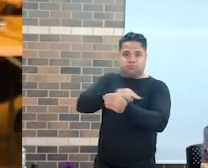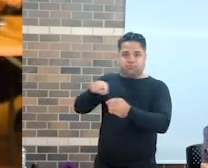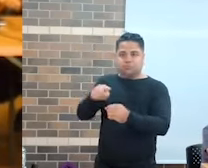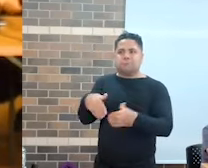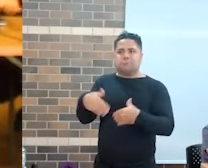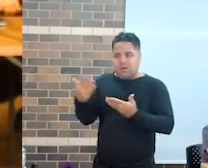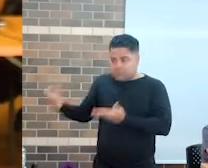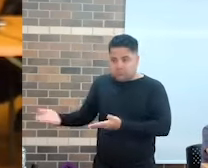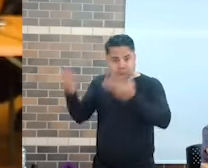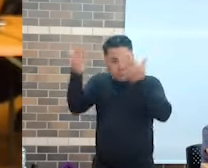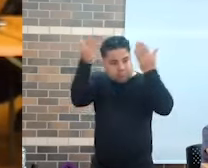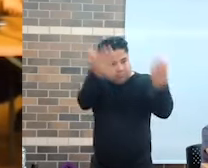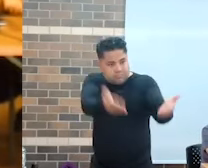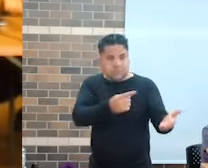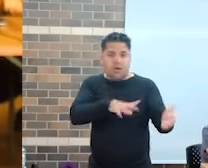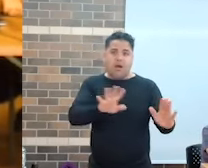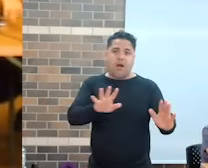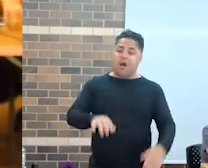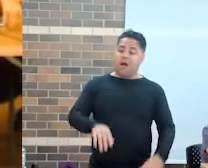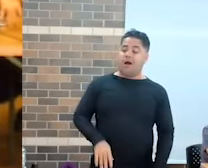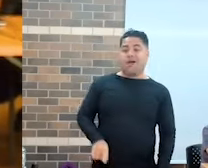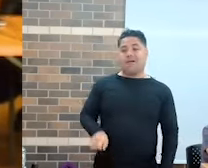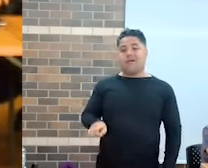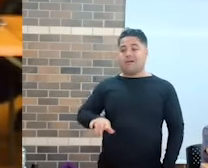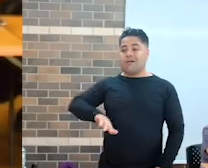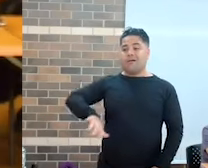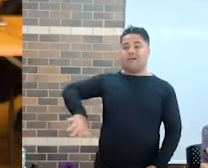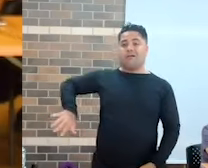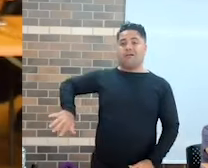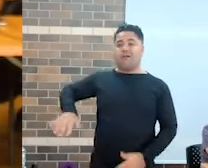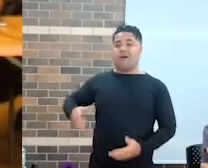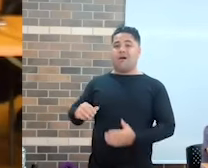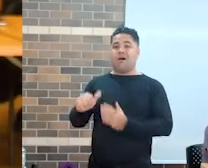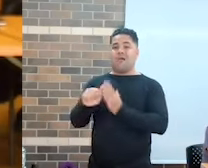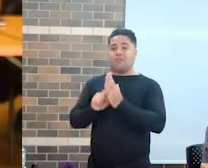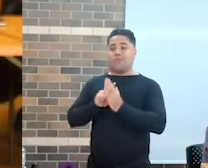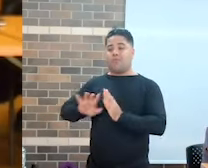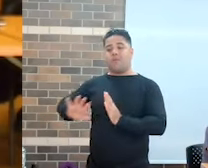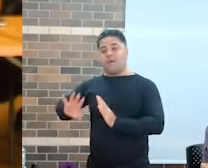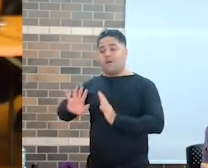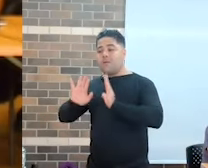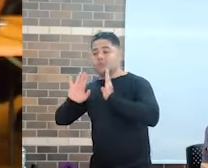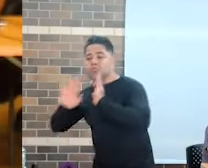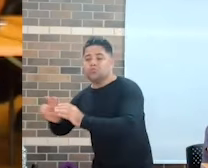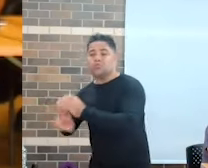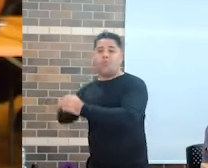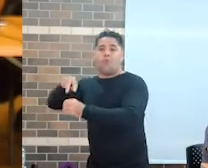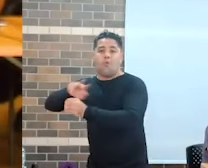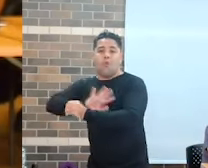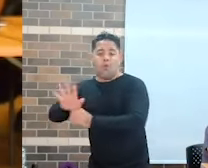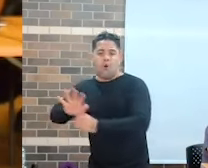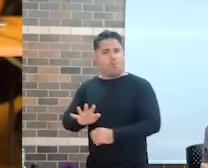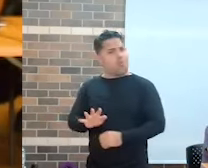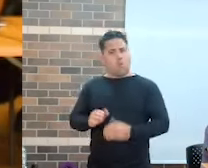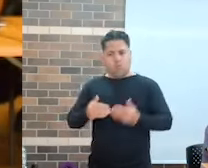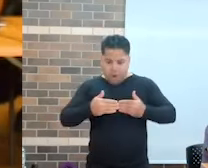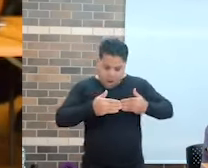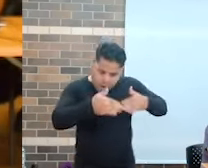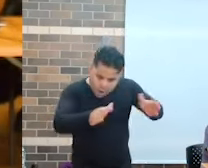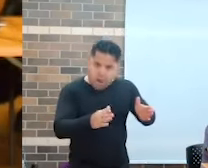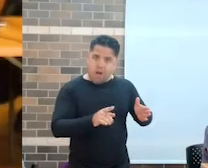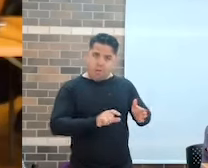al servicio, que no sean solo para programas de pueblos indígenas, sino que se abran también